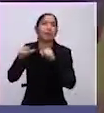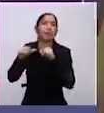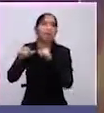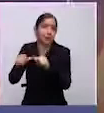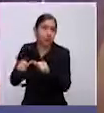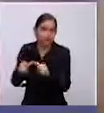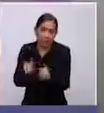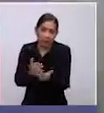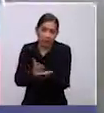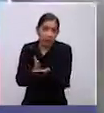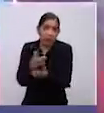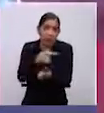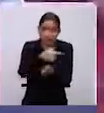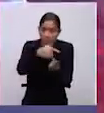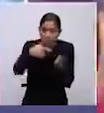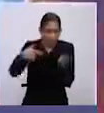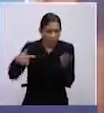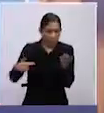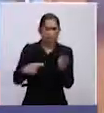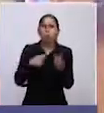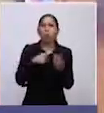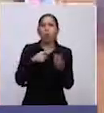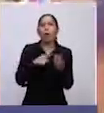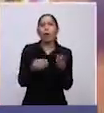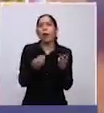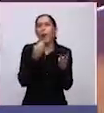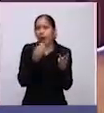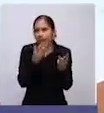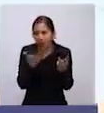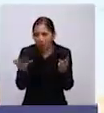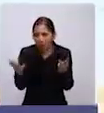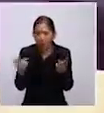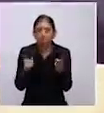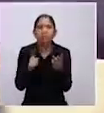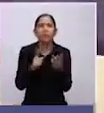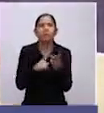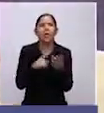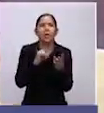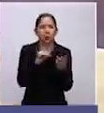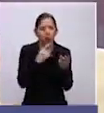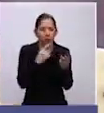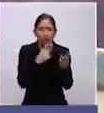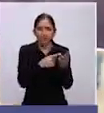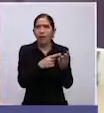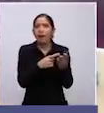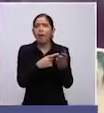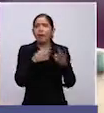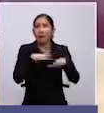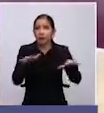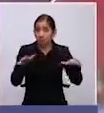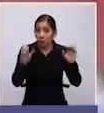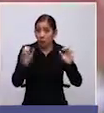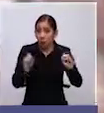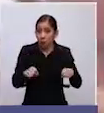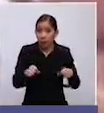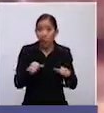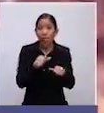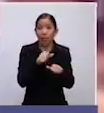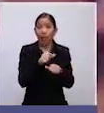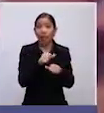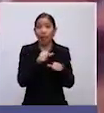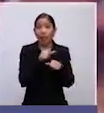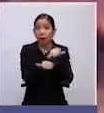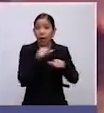de derechos, la nutrición, pero también el tema de lograr que los niños se encuentren en aula me parece